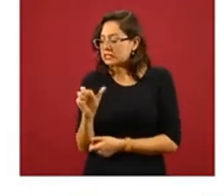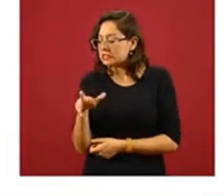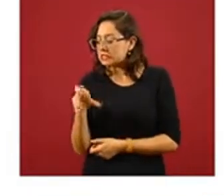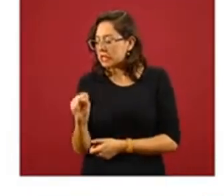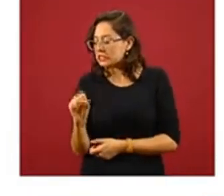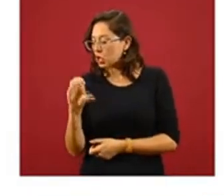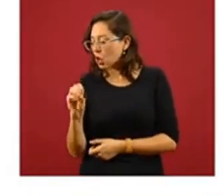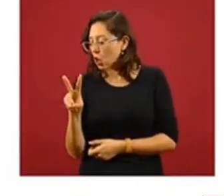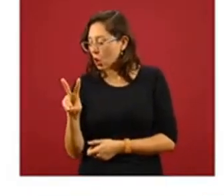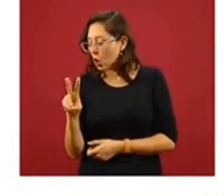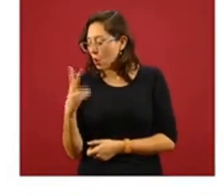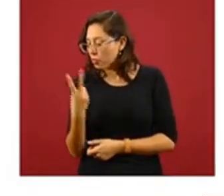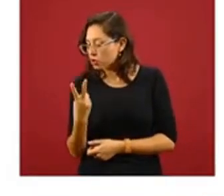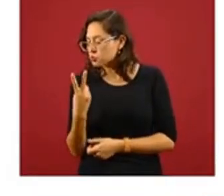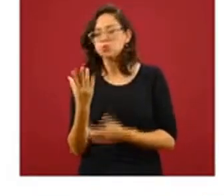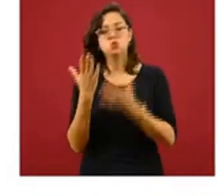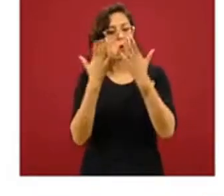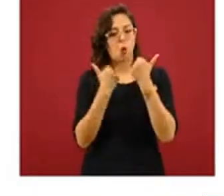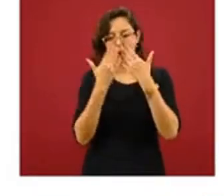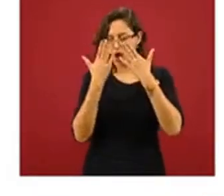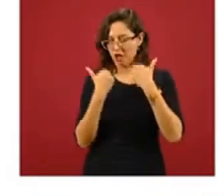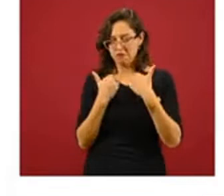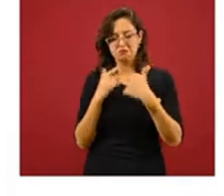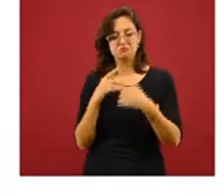fueron descartadas a COVID-19 y